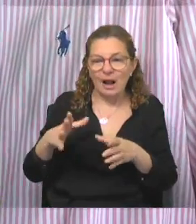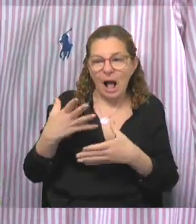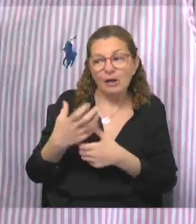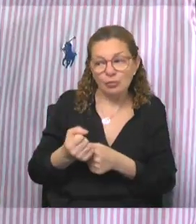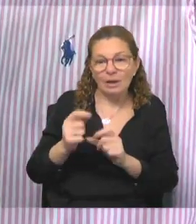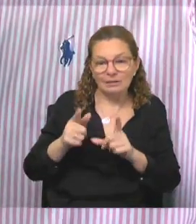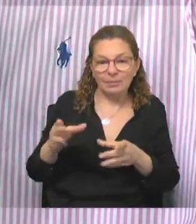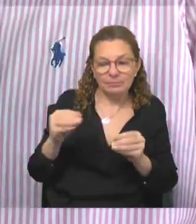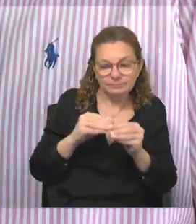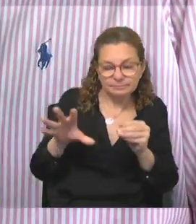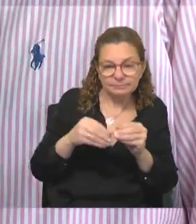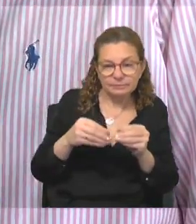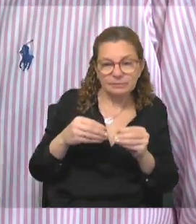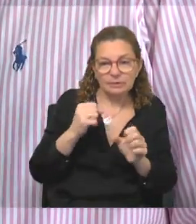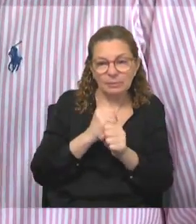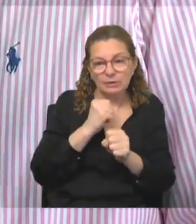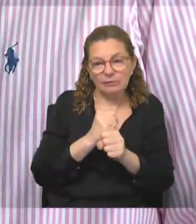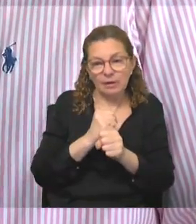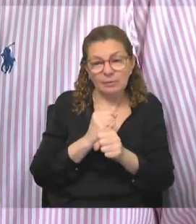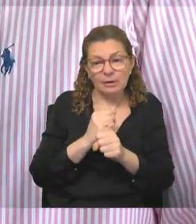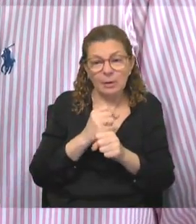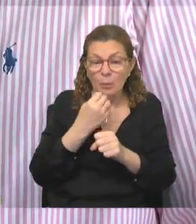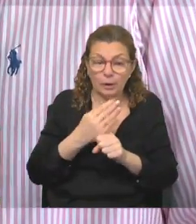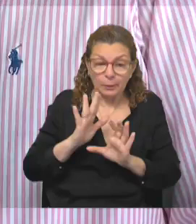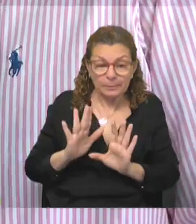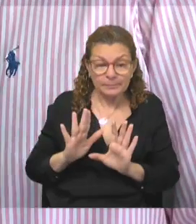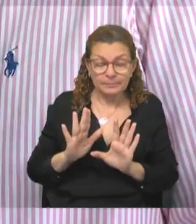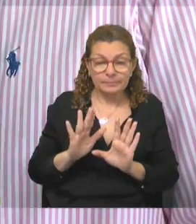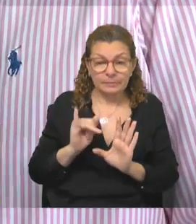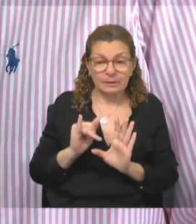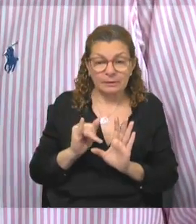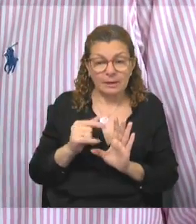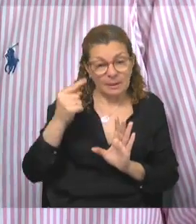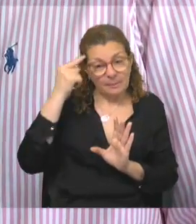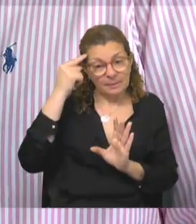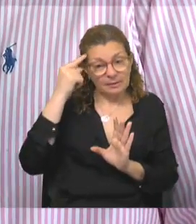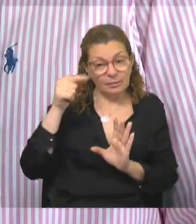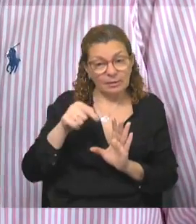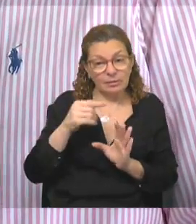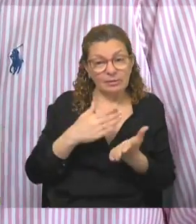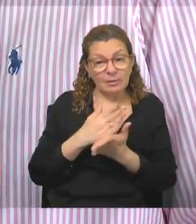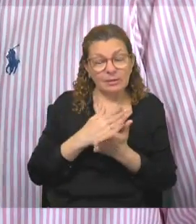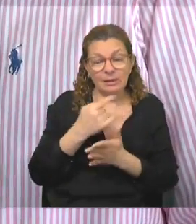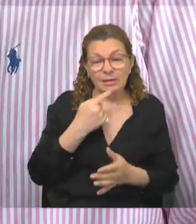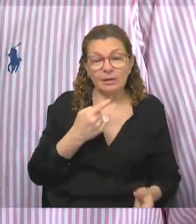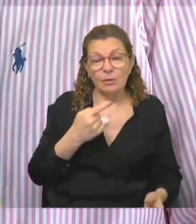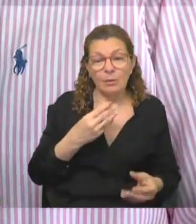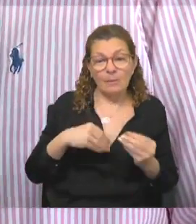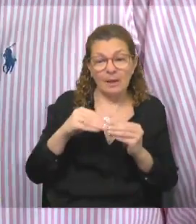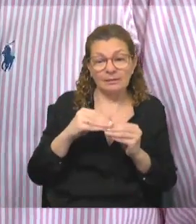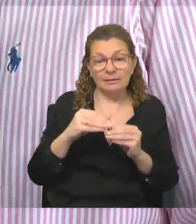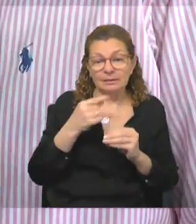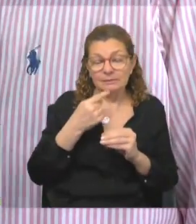estamos haciendo un laburo un laburo lindo y nada y creo que que que siempre digo que el brazo del estado es todavía más largo